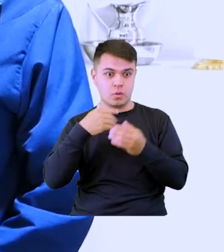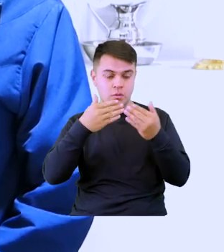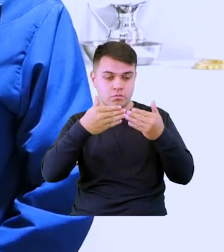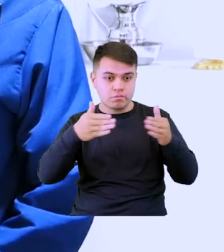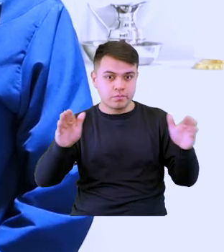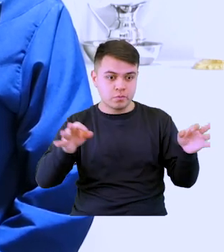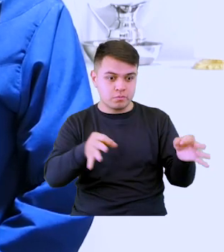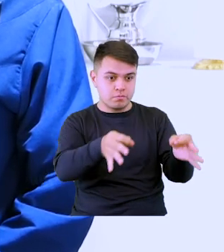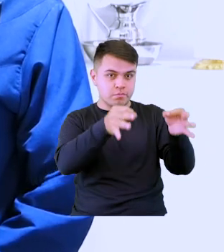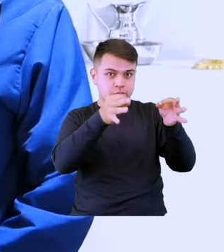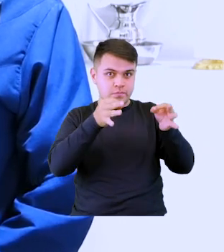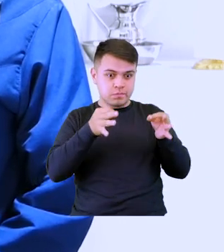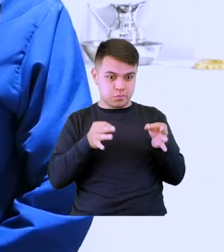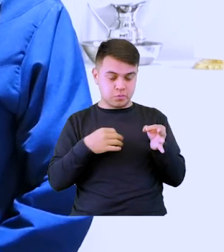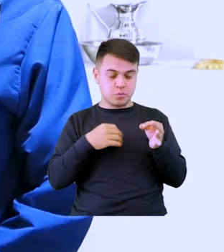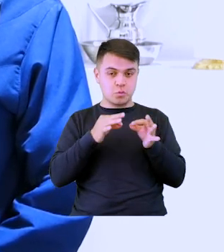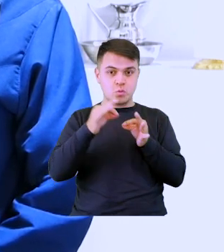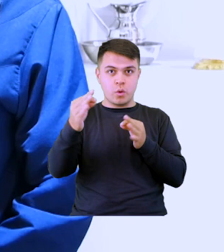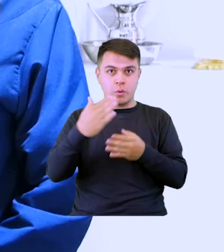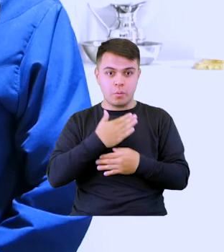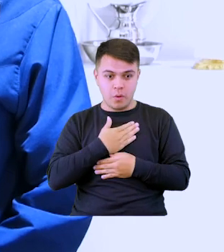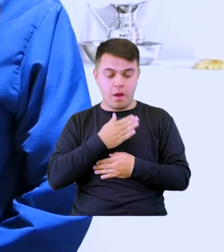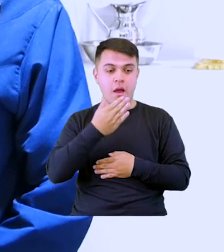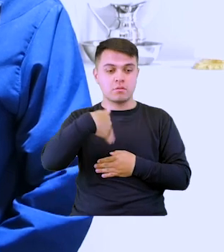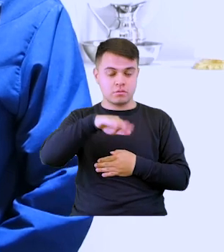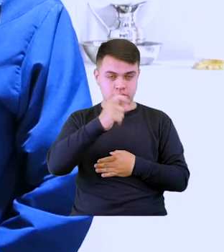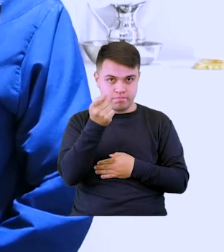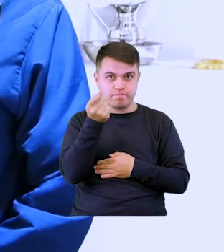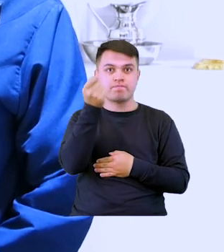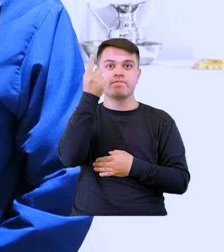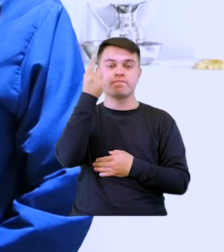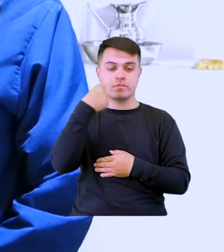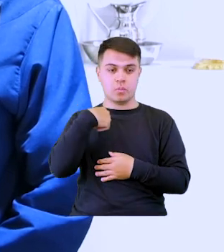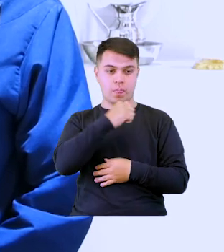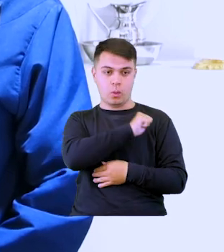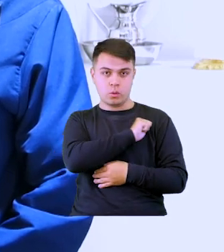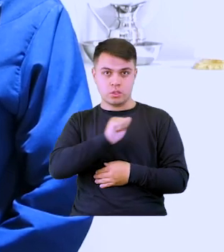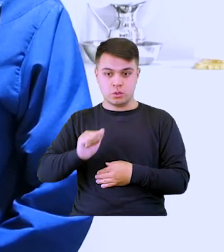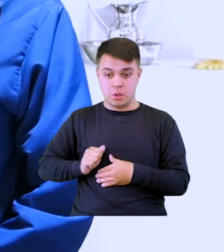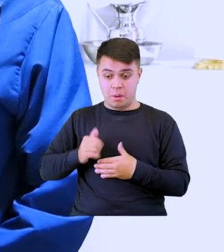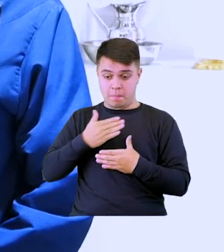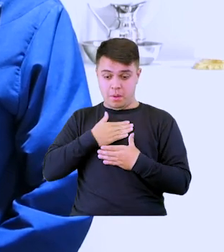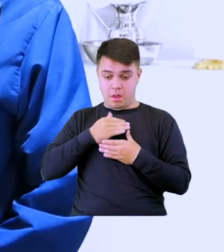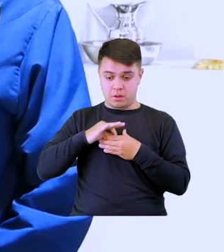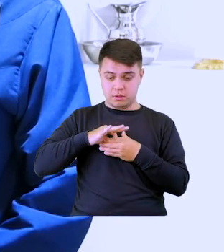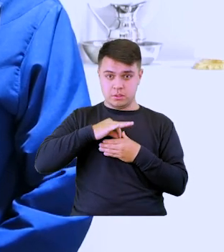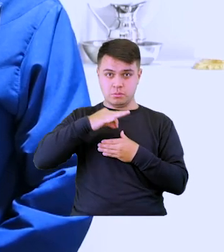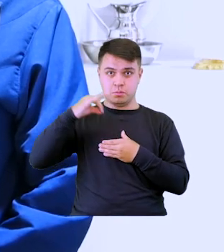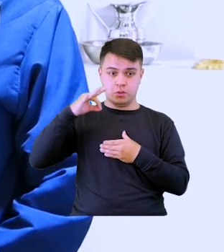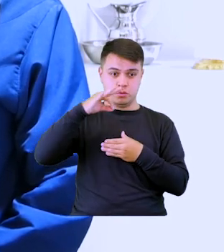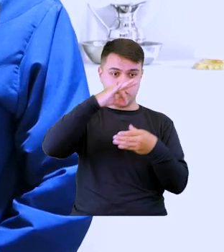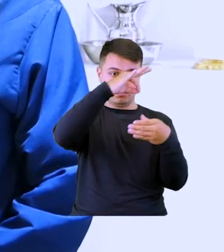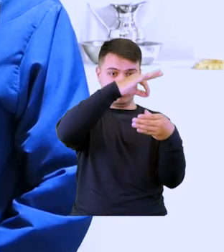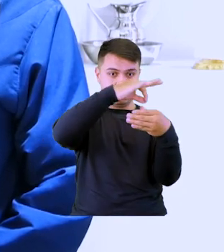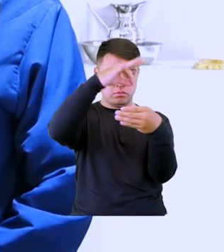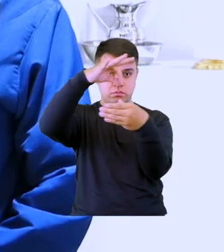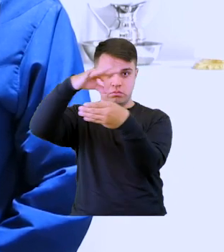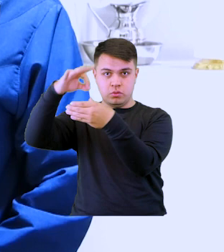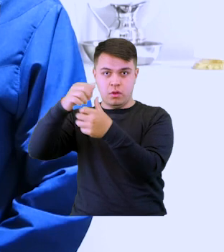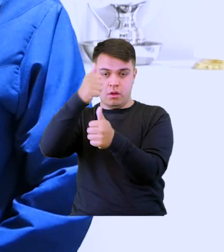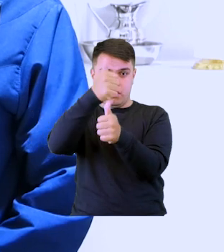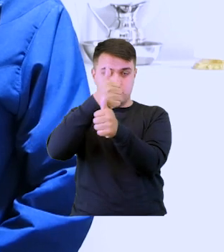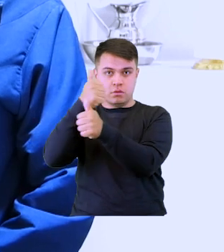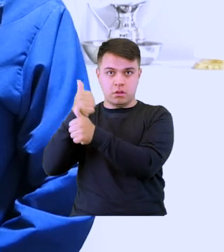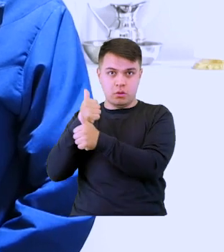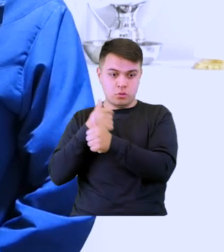ellos, pueblo mío, comprenderán que soy el Señor. Pondré mi espíritu en ustedes y vivirán. Los